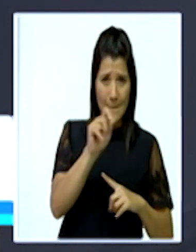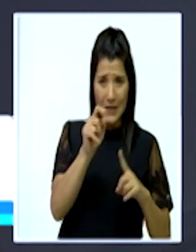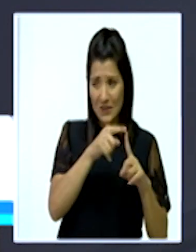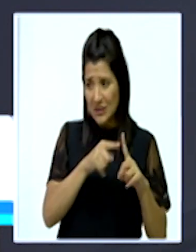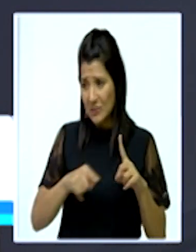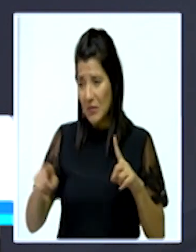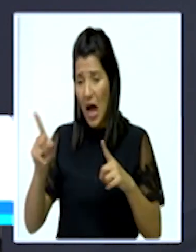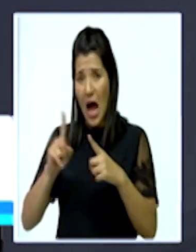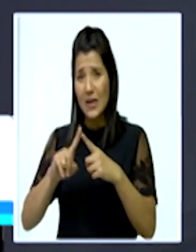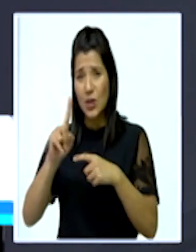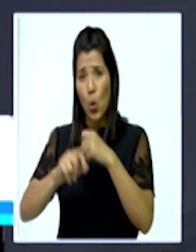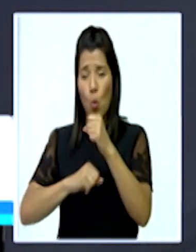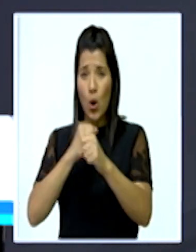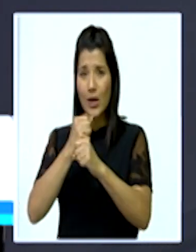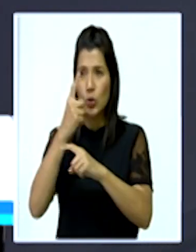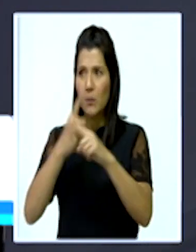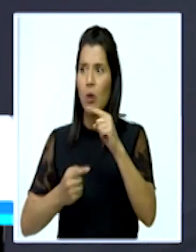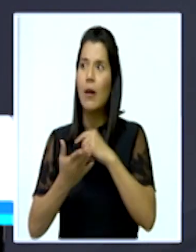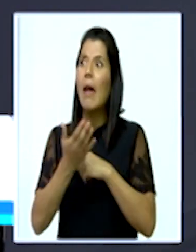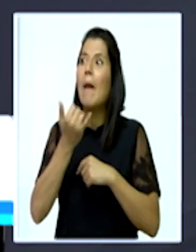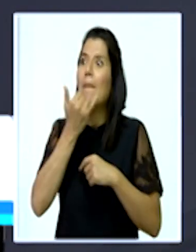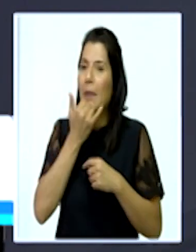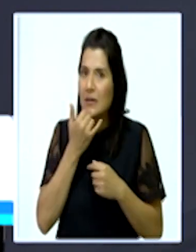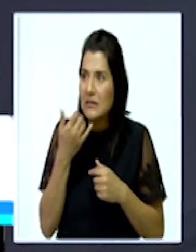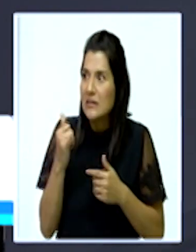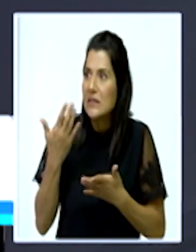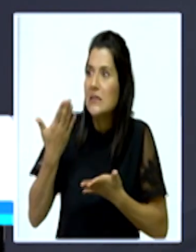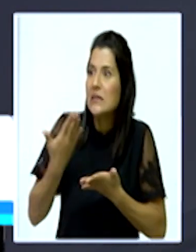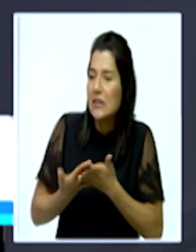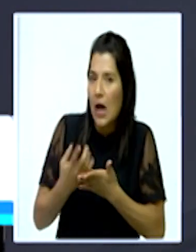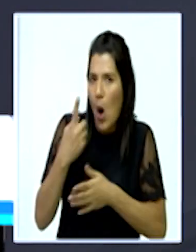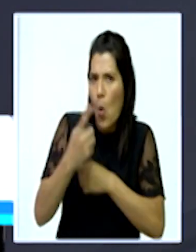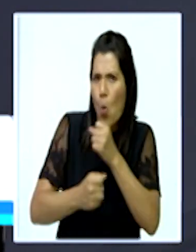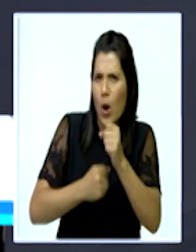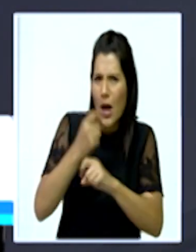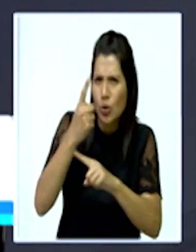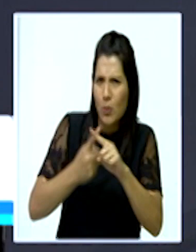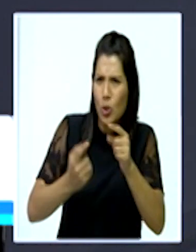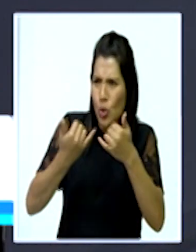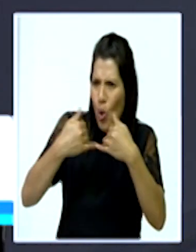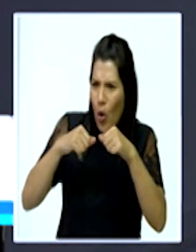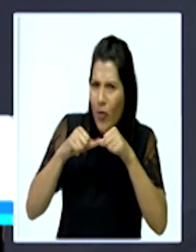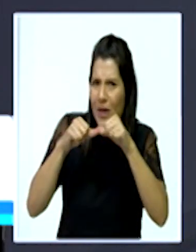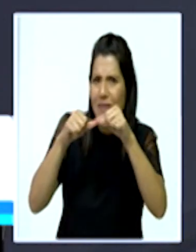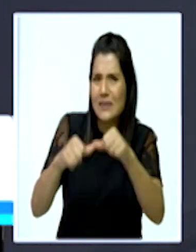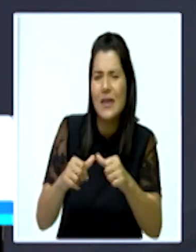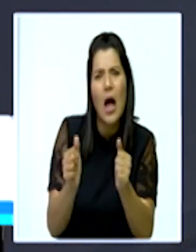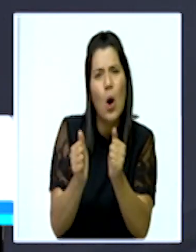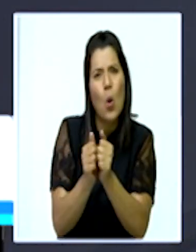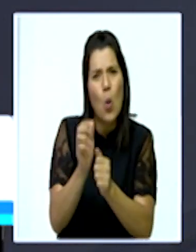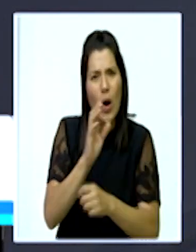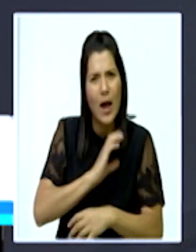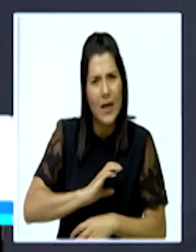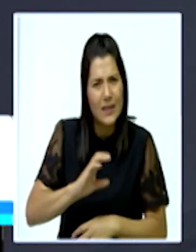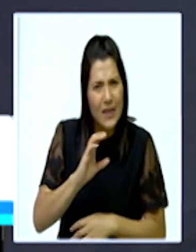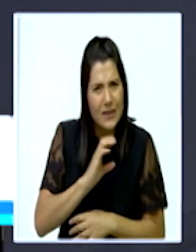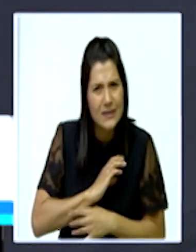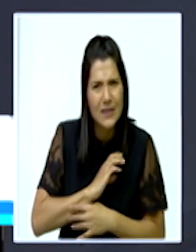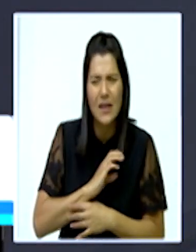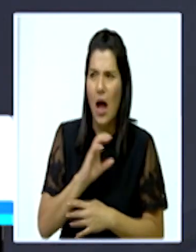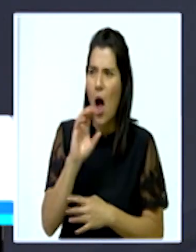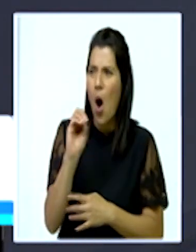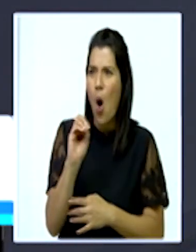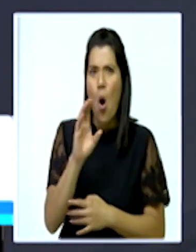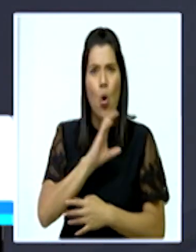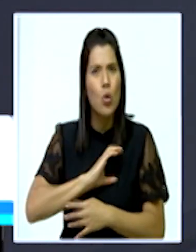aquellas personas que llega el año y medio y continúan aún con esas características o esas condiciones que